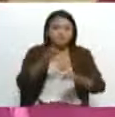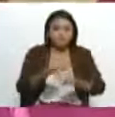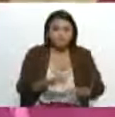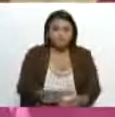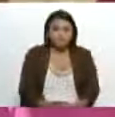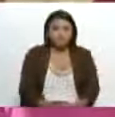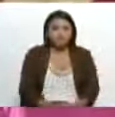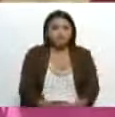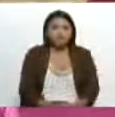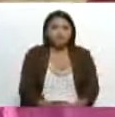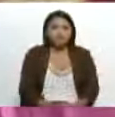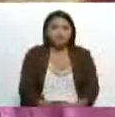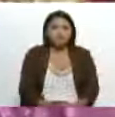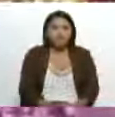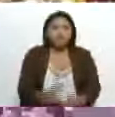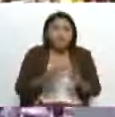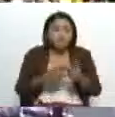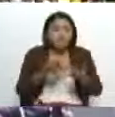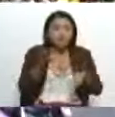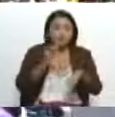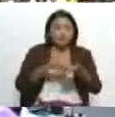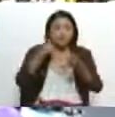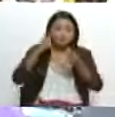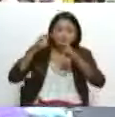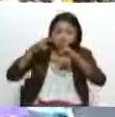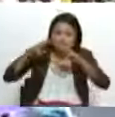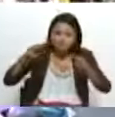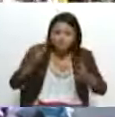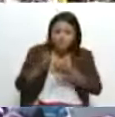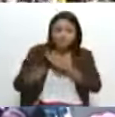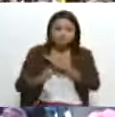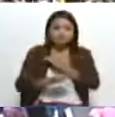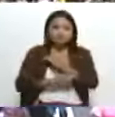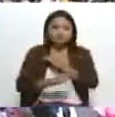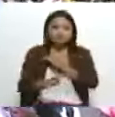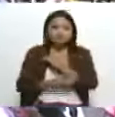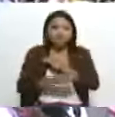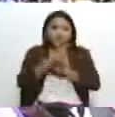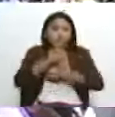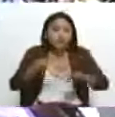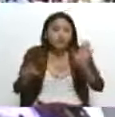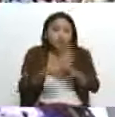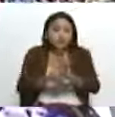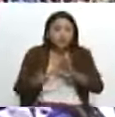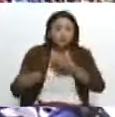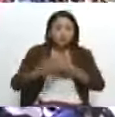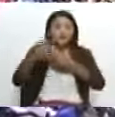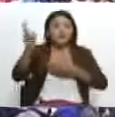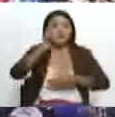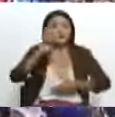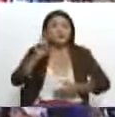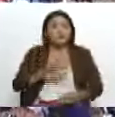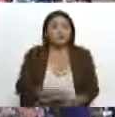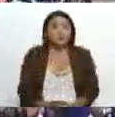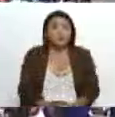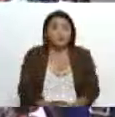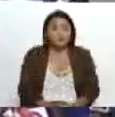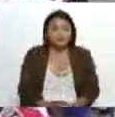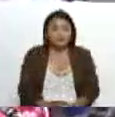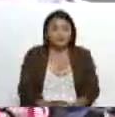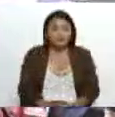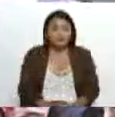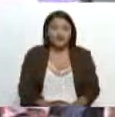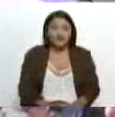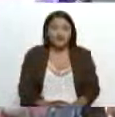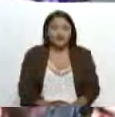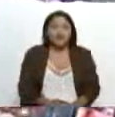que dará paso a la revisión del fraudulento arbitraje cometido contra Venezuela en este laudo, así